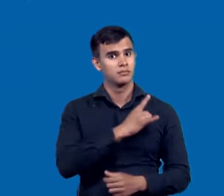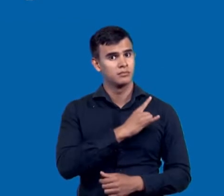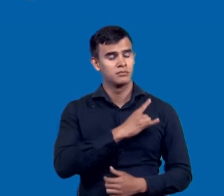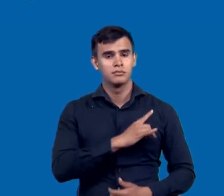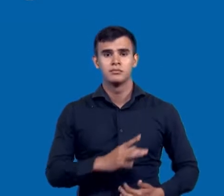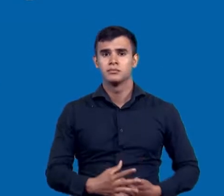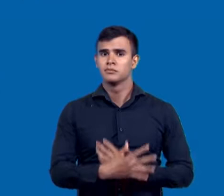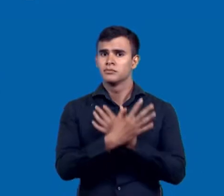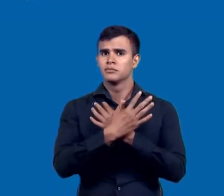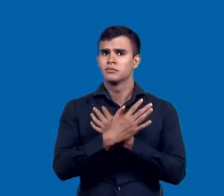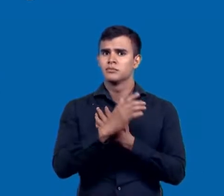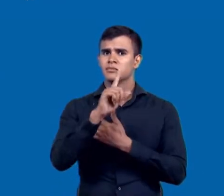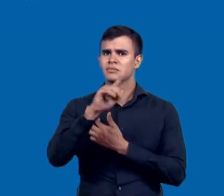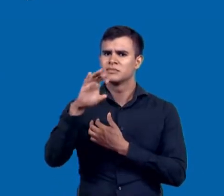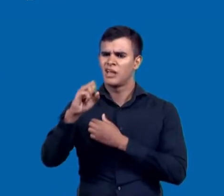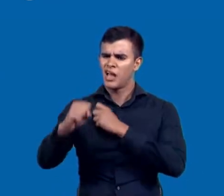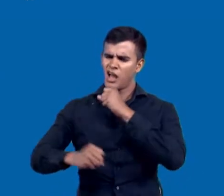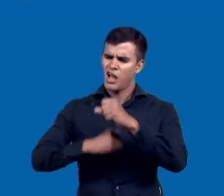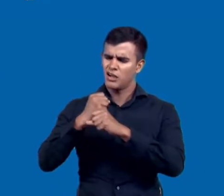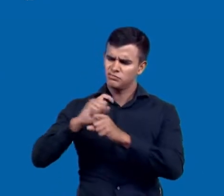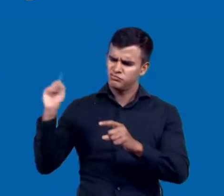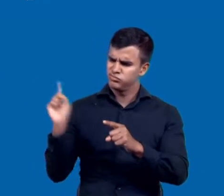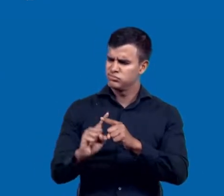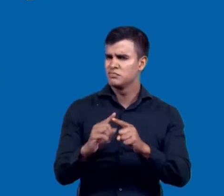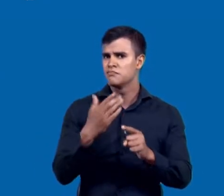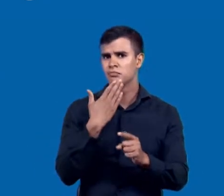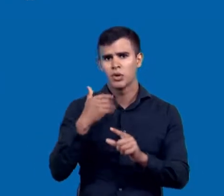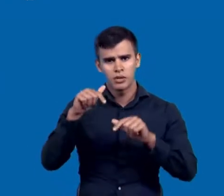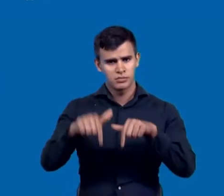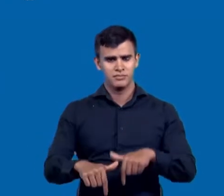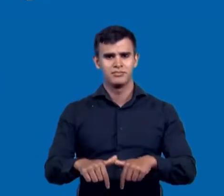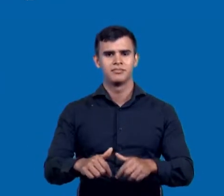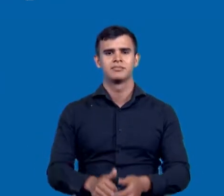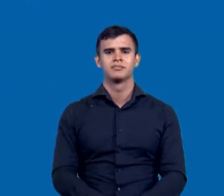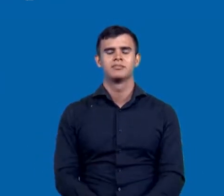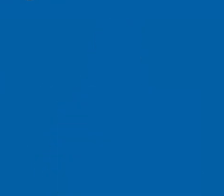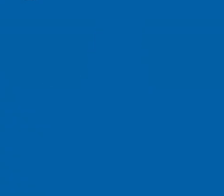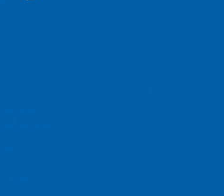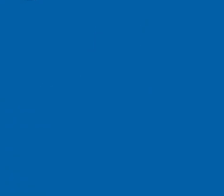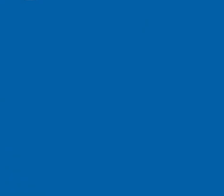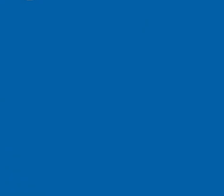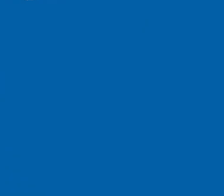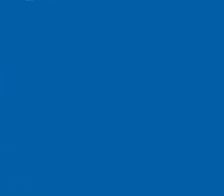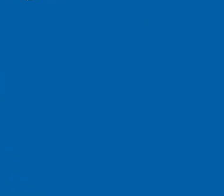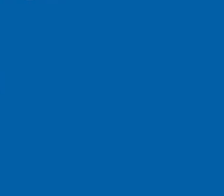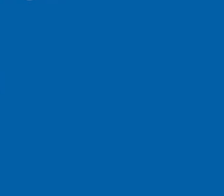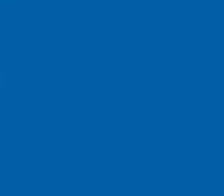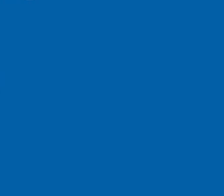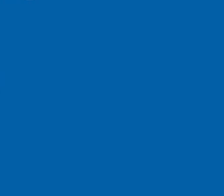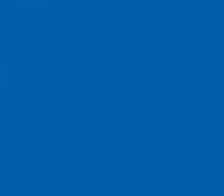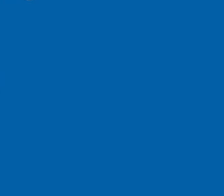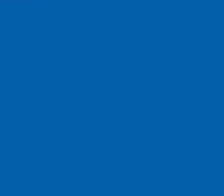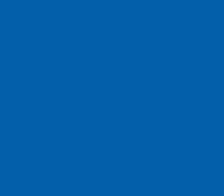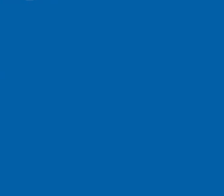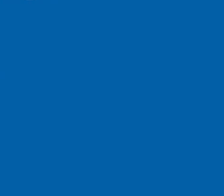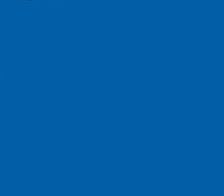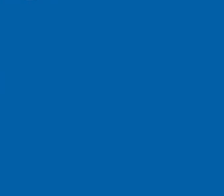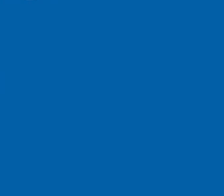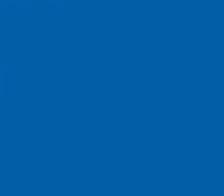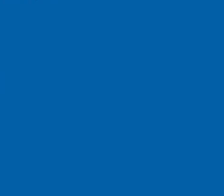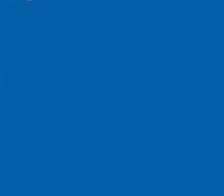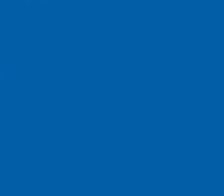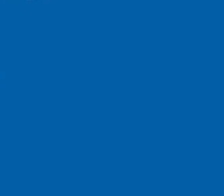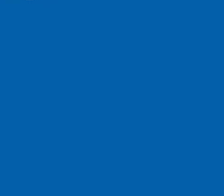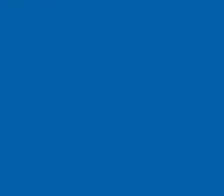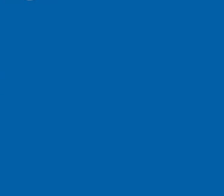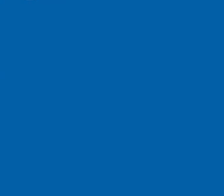posgrados.usc.edu.co. Universidad Santiago de Cali, 60 años, siendo los mejores. Institución sujeta a inspección y vigilancia por el Ministerio